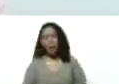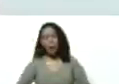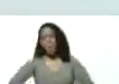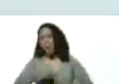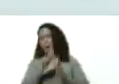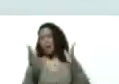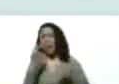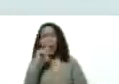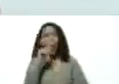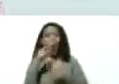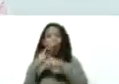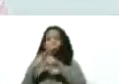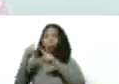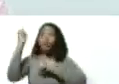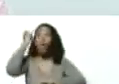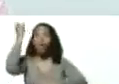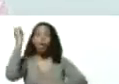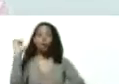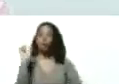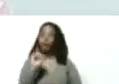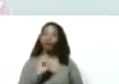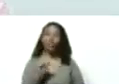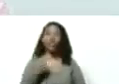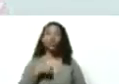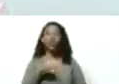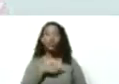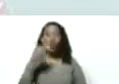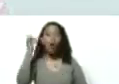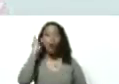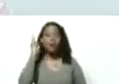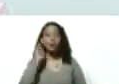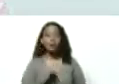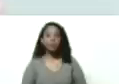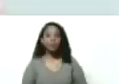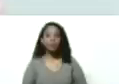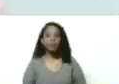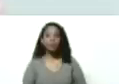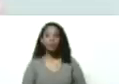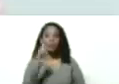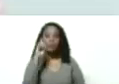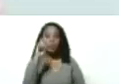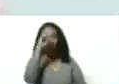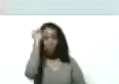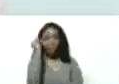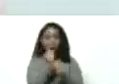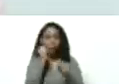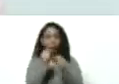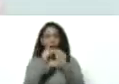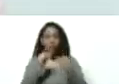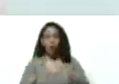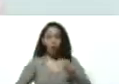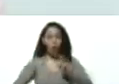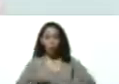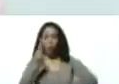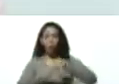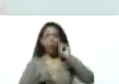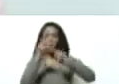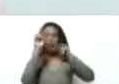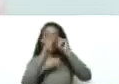grande no hay otro y nosotros estamos en una labor permanente de construir